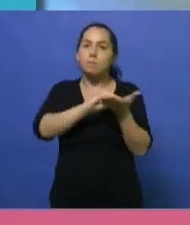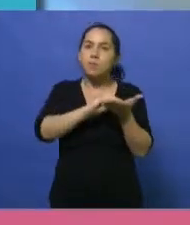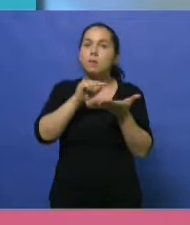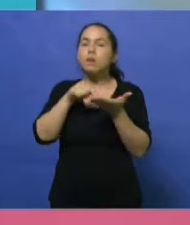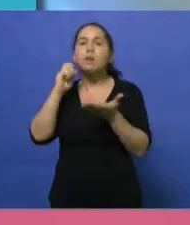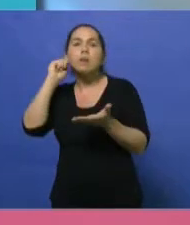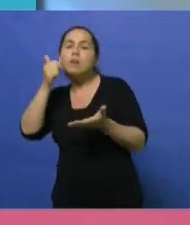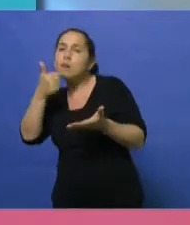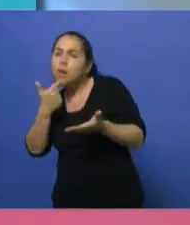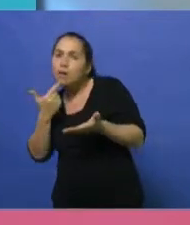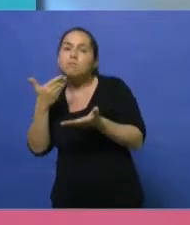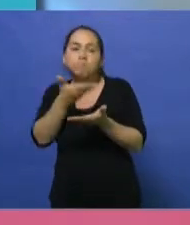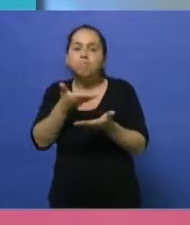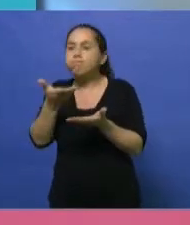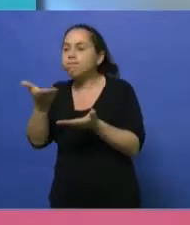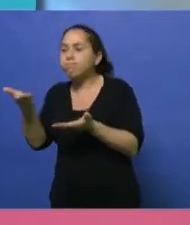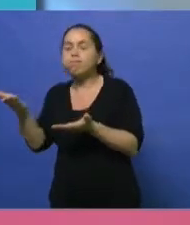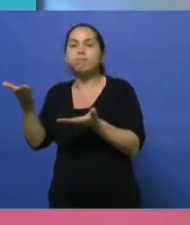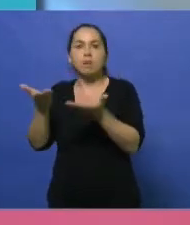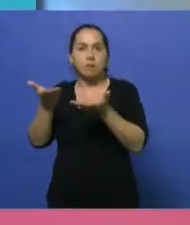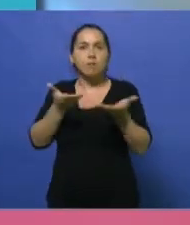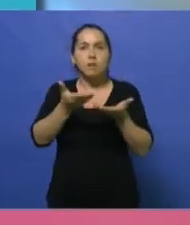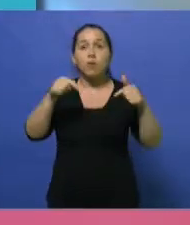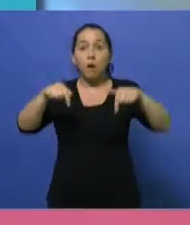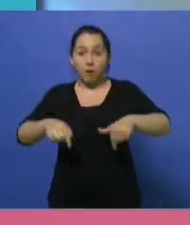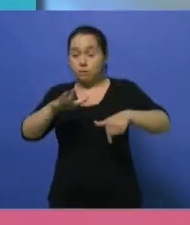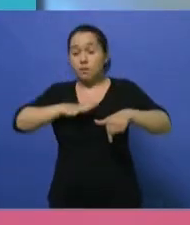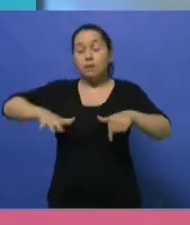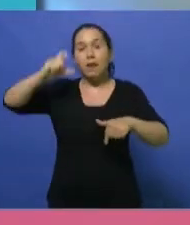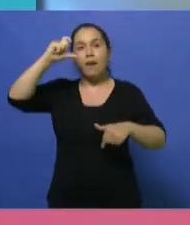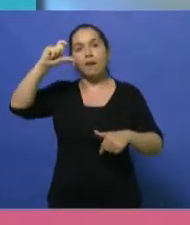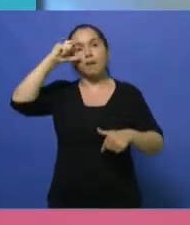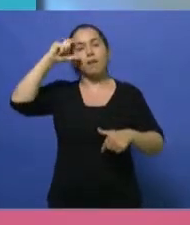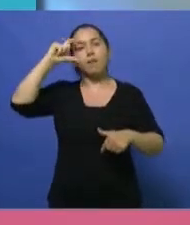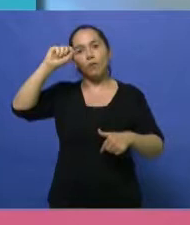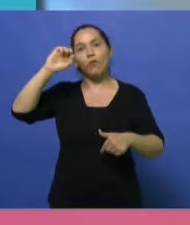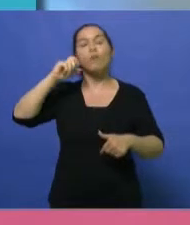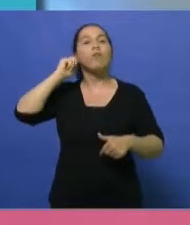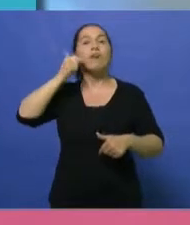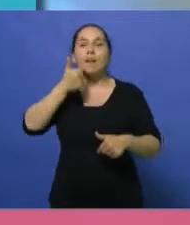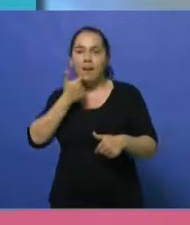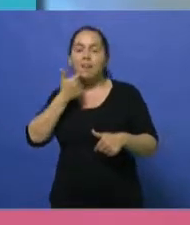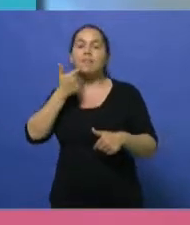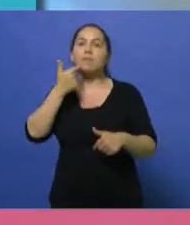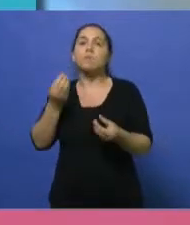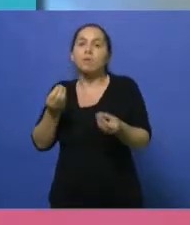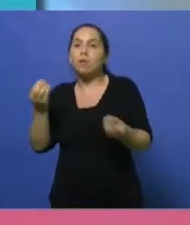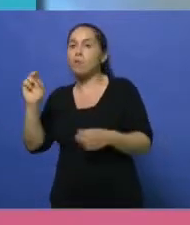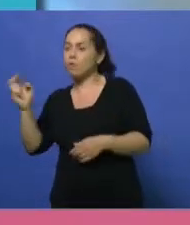gas, en el caso de nuestra región, Ecogas, debido al impacto que han tenido, porque el dólar subió